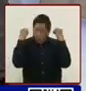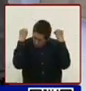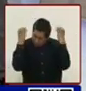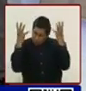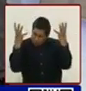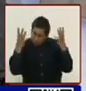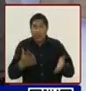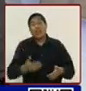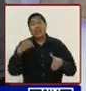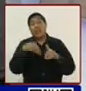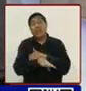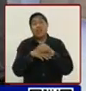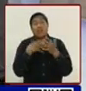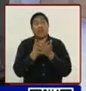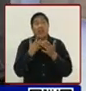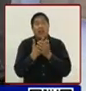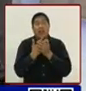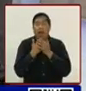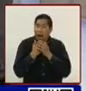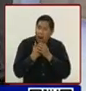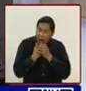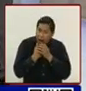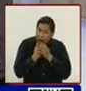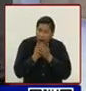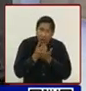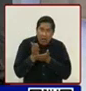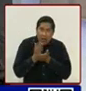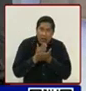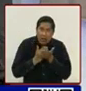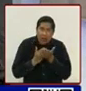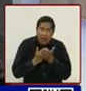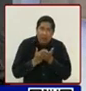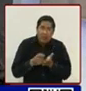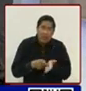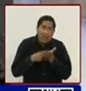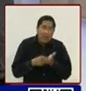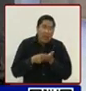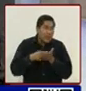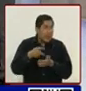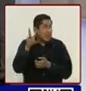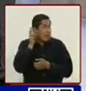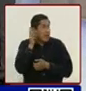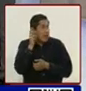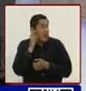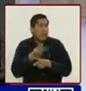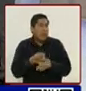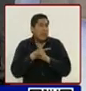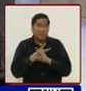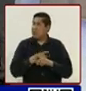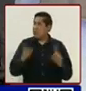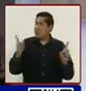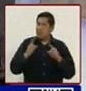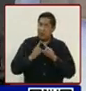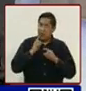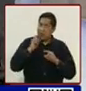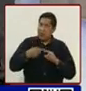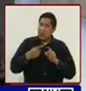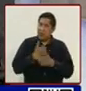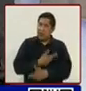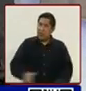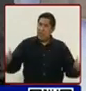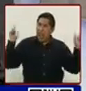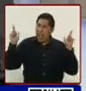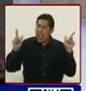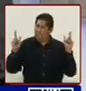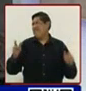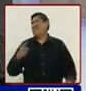caliente dentro del penal de San Pedro. Yo sabía que era parte, por ejemplo, de las deudas, como escuchábamos, el de los préstamos, pero mandamiento de libertad,